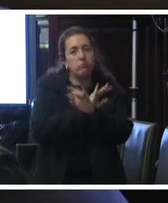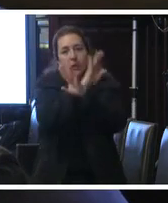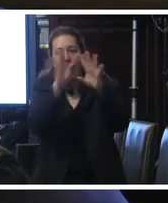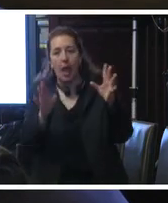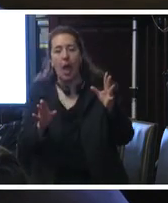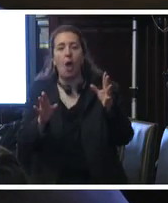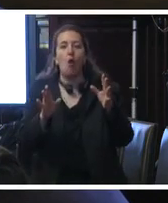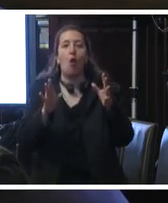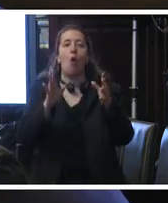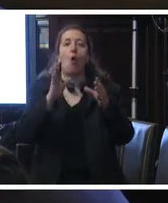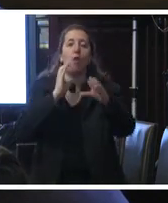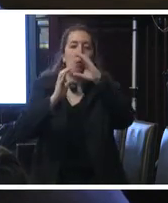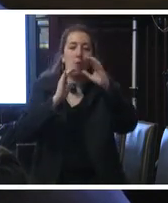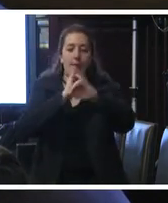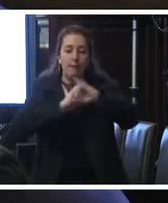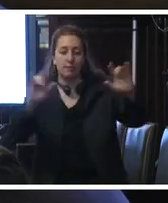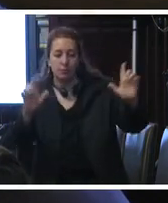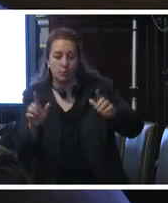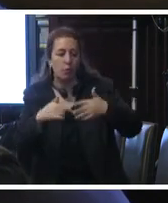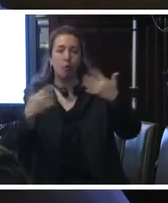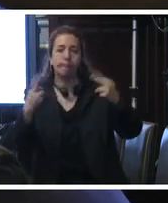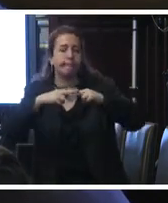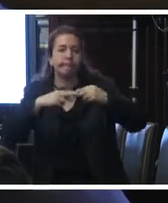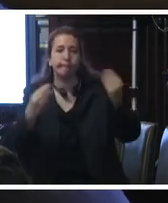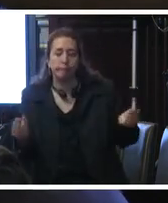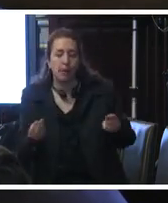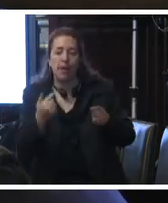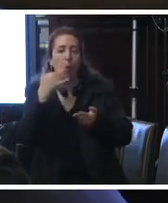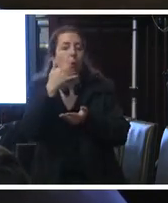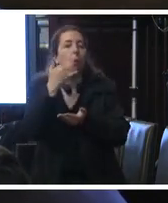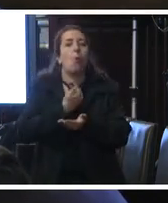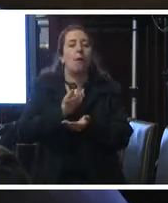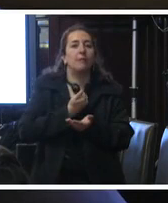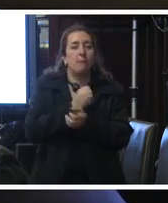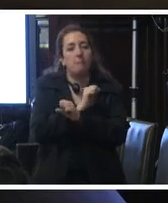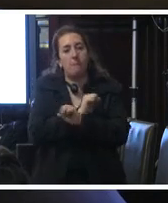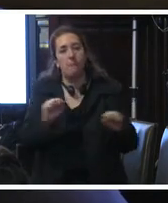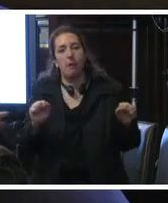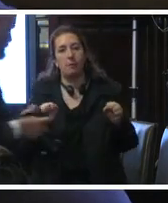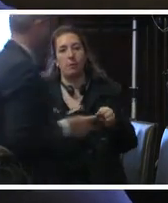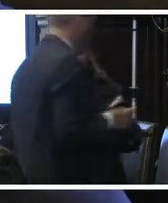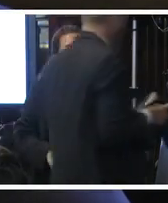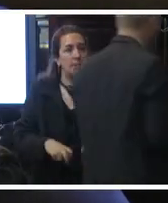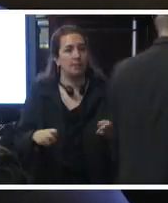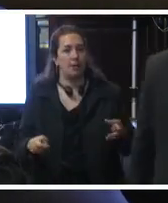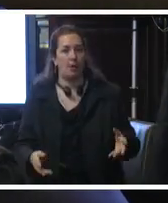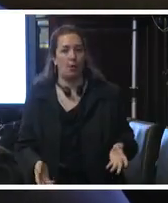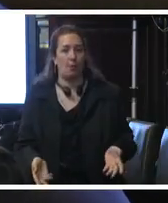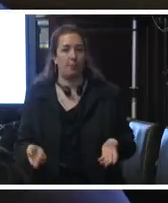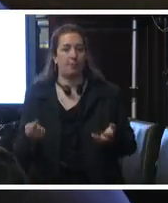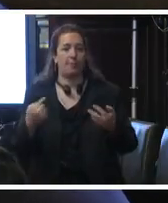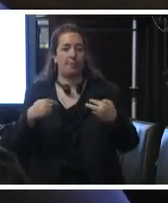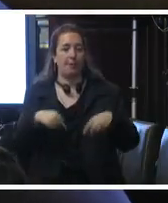o de funcionarios públicos que incurren en este tipo de prácticas para poder analizarlo y dar una respuesta con mayor